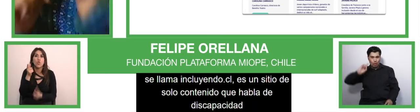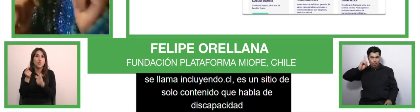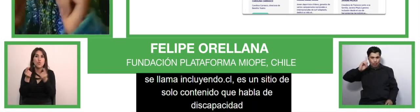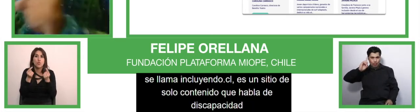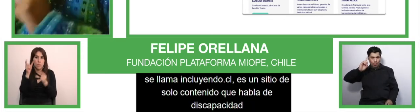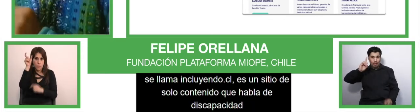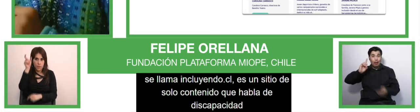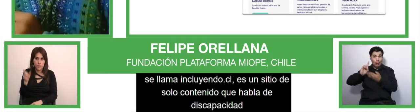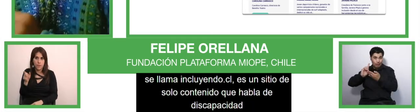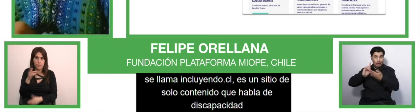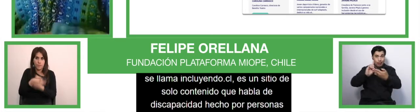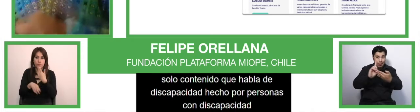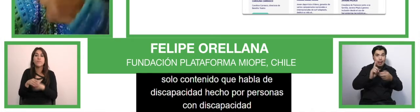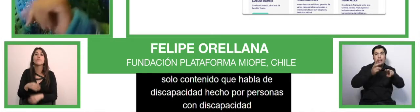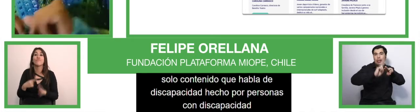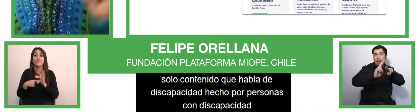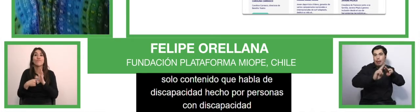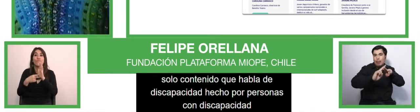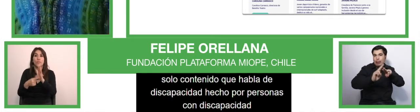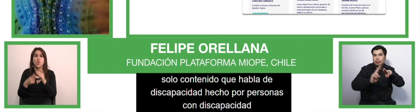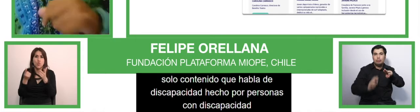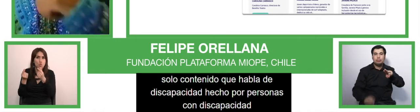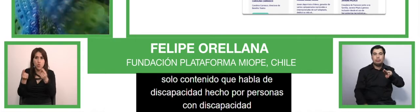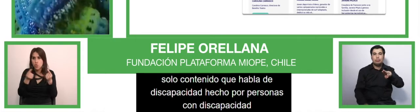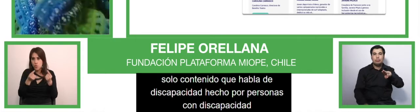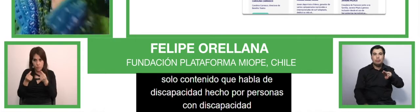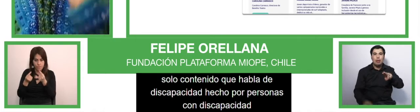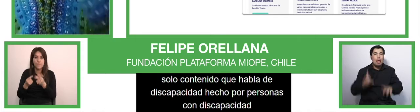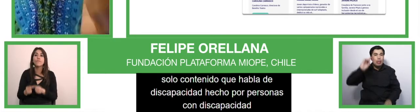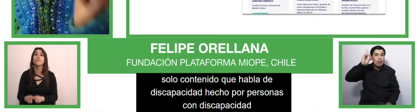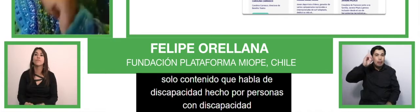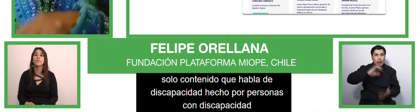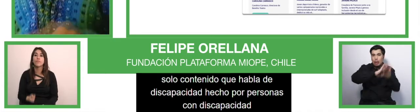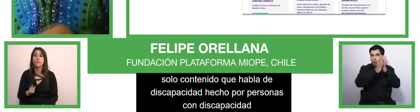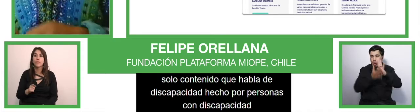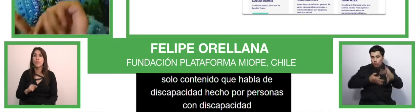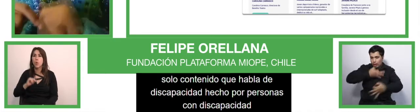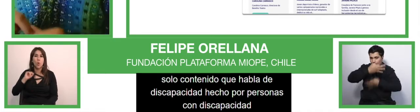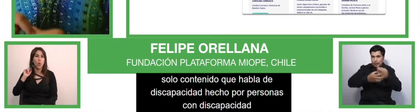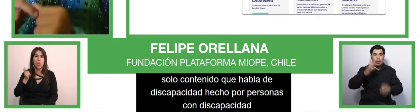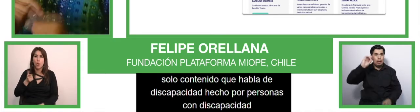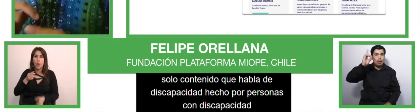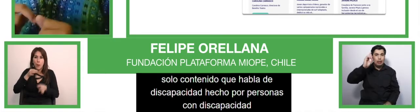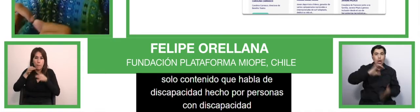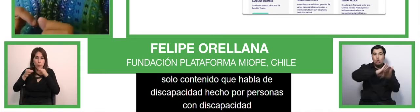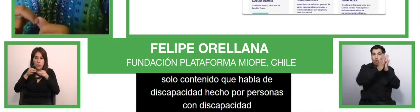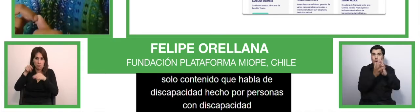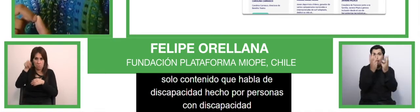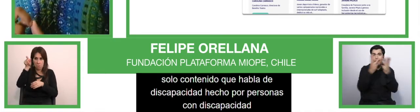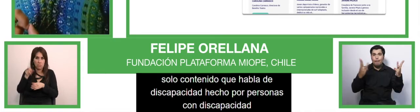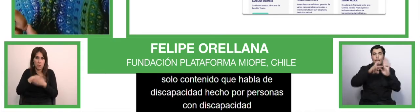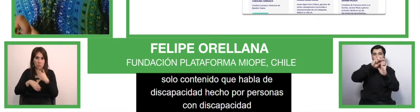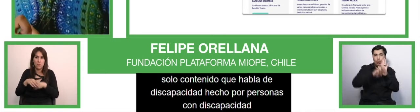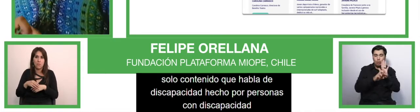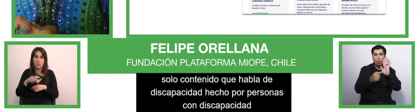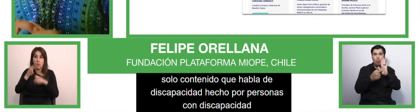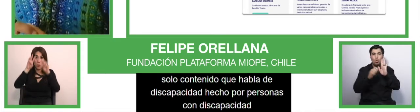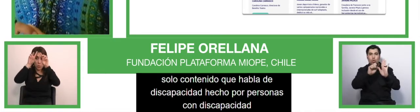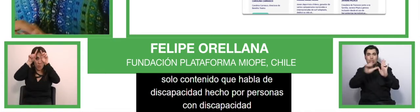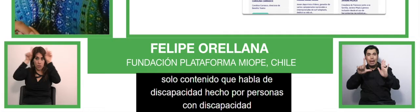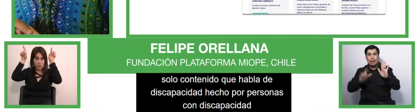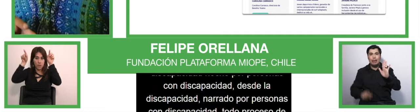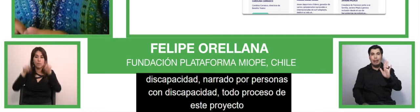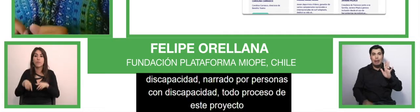narrado por personas con discapacidad. O sea, todo el proceso de este proyecto Incluyendo.cl fue hecho con las personas con discapacidad